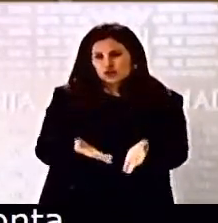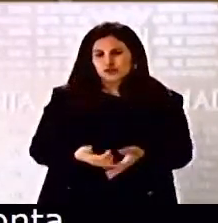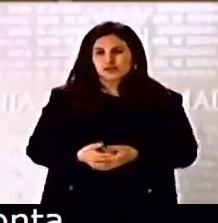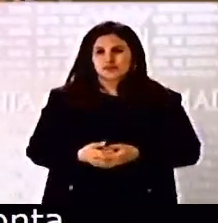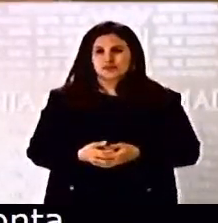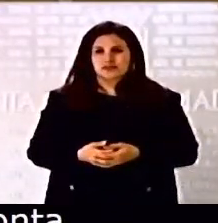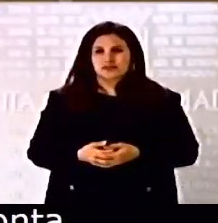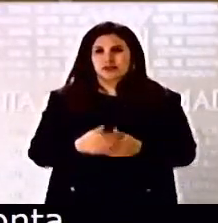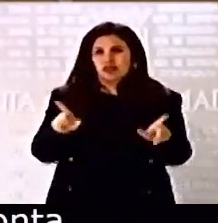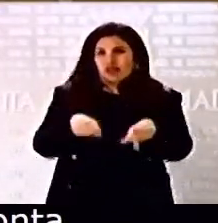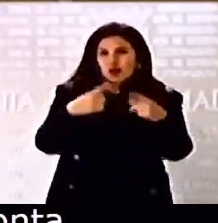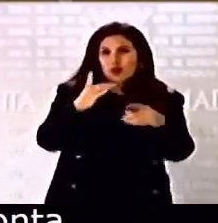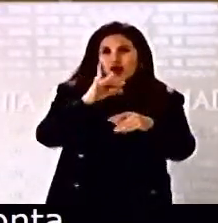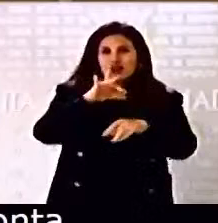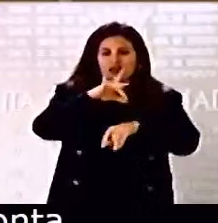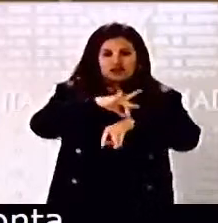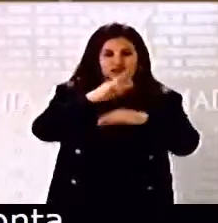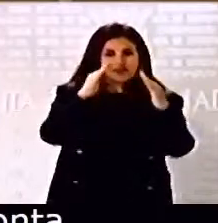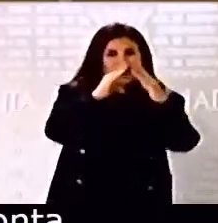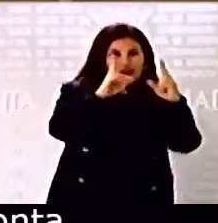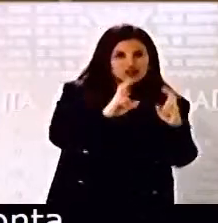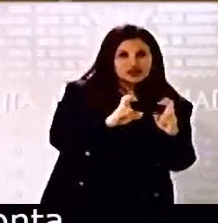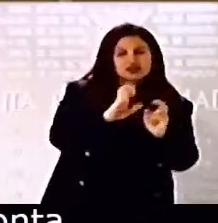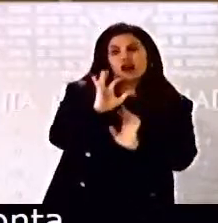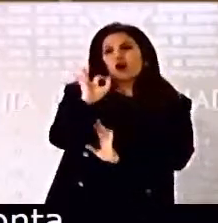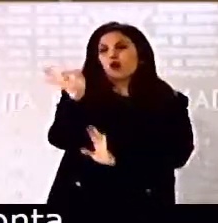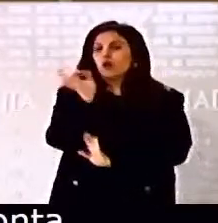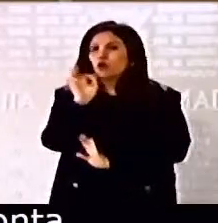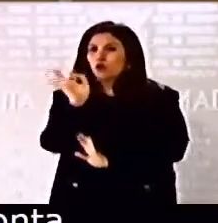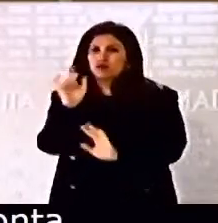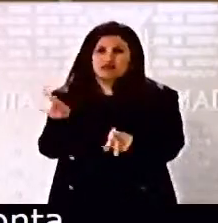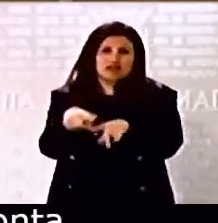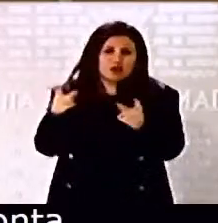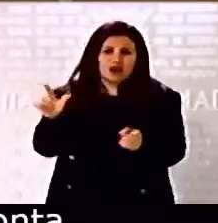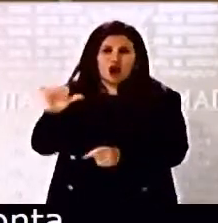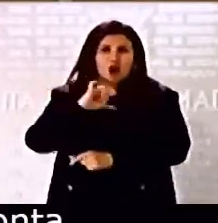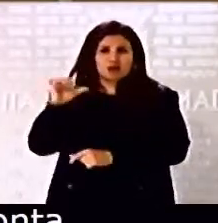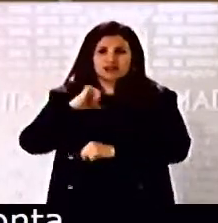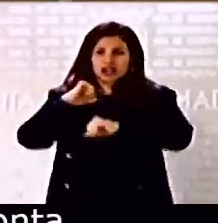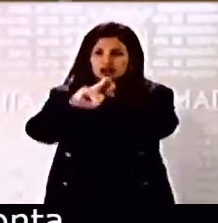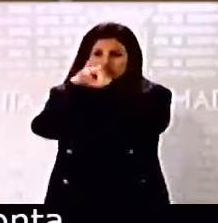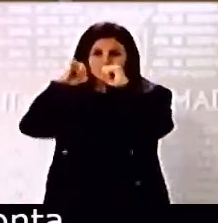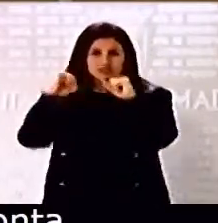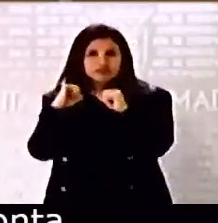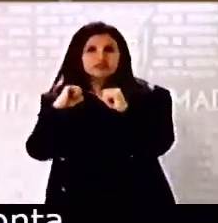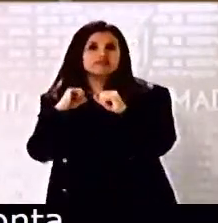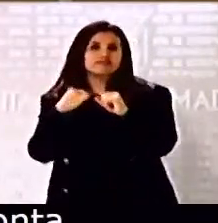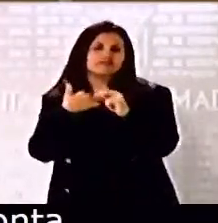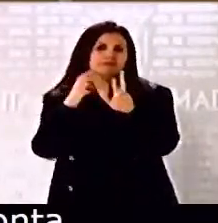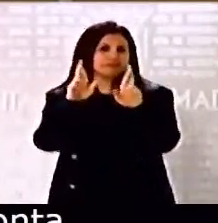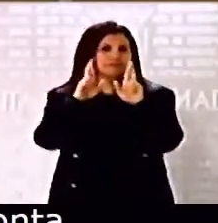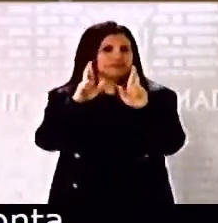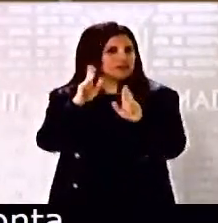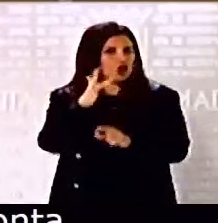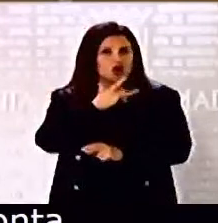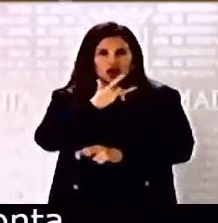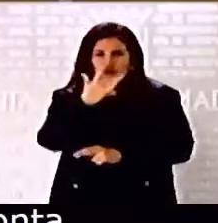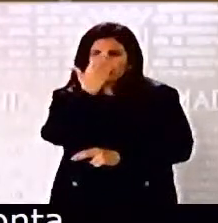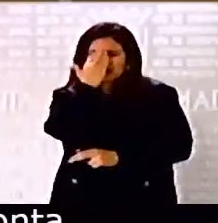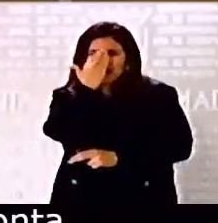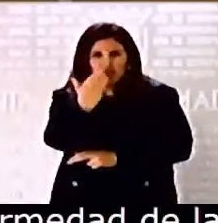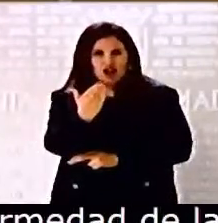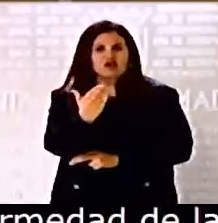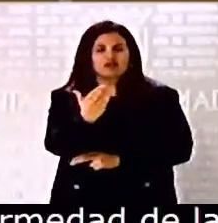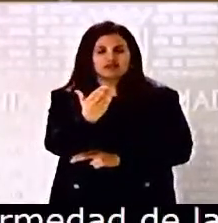COVID-19, bien sea en el domicilio, bien sea en cualquiera de nuestros centros hospitalarios. Les deseo de corazón